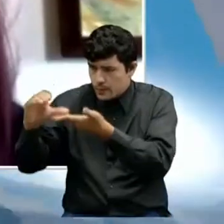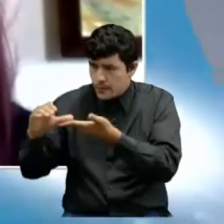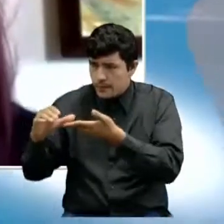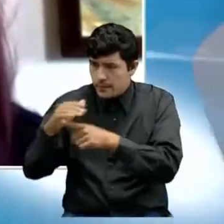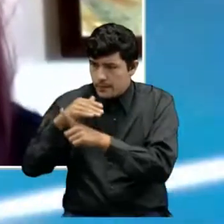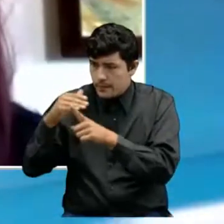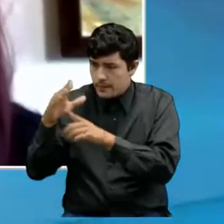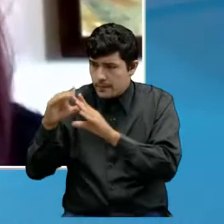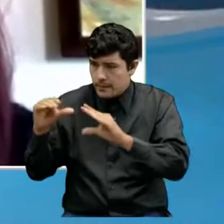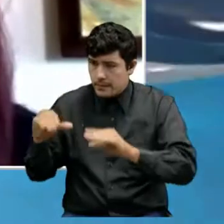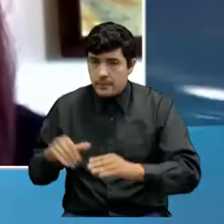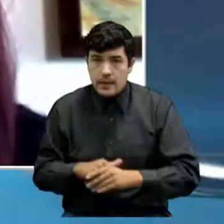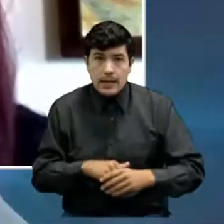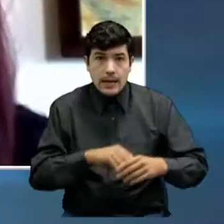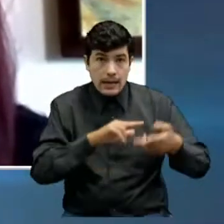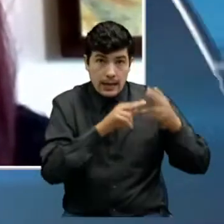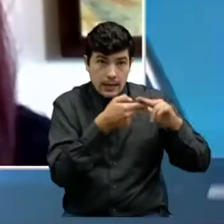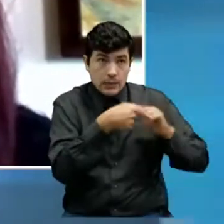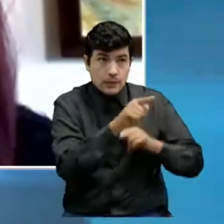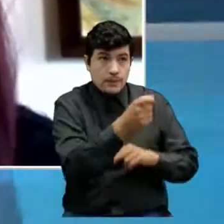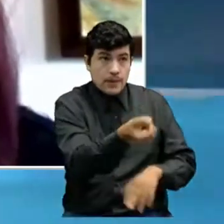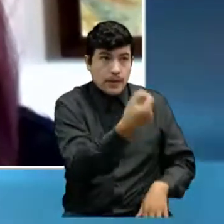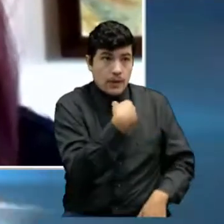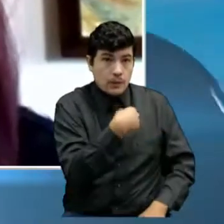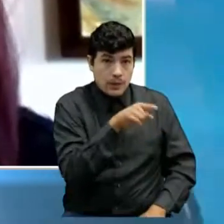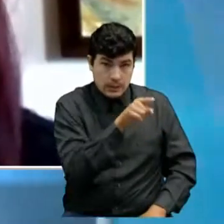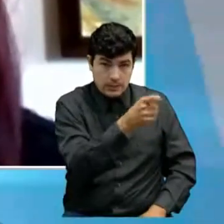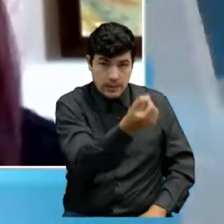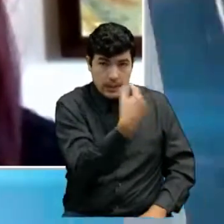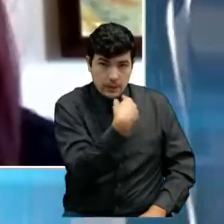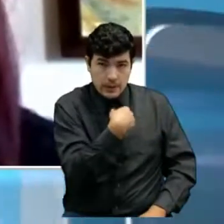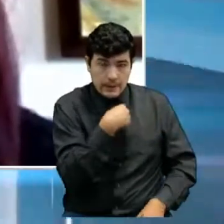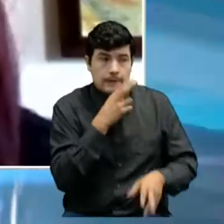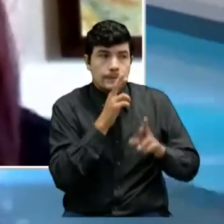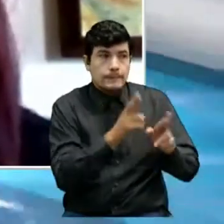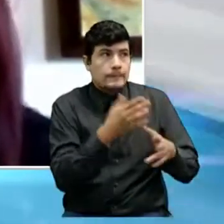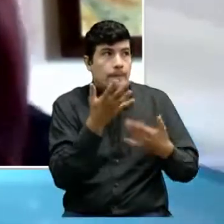Con relación a la pregunta del televidente,